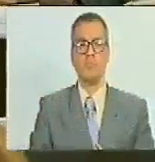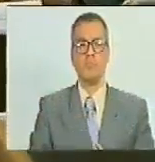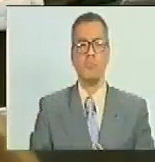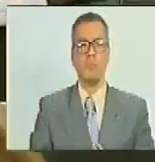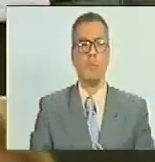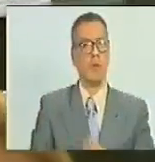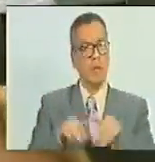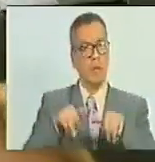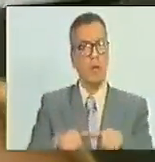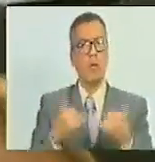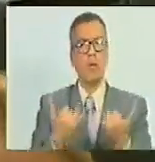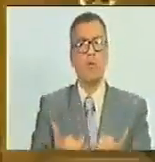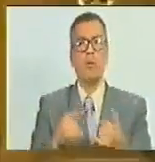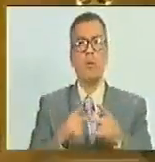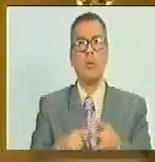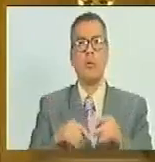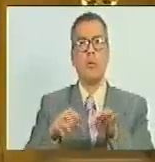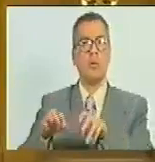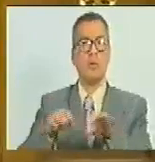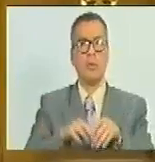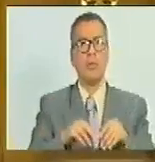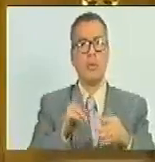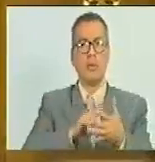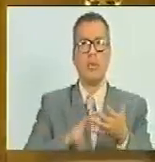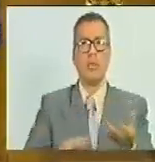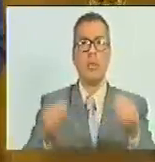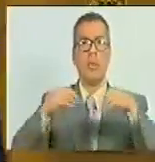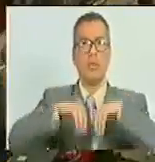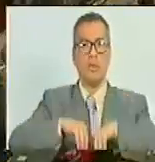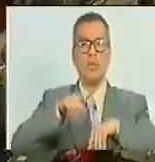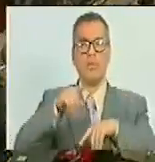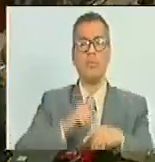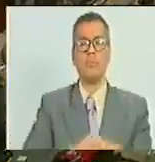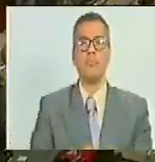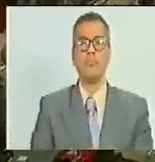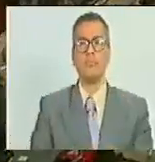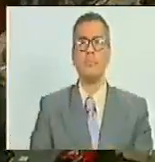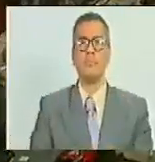Bueno, ahora dejamos a la Secretaría para que lea la prueba. Muchísimas